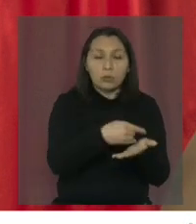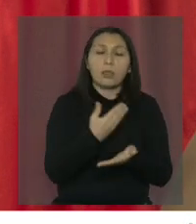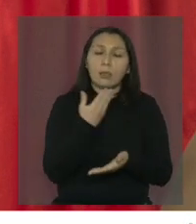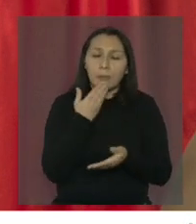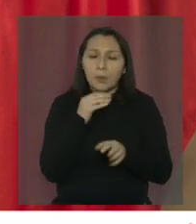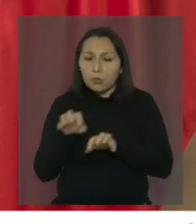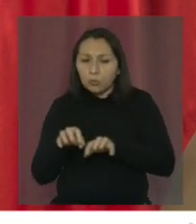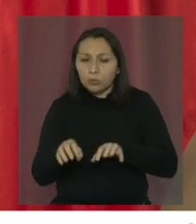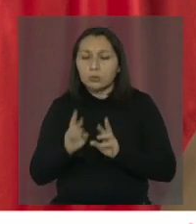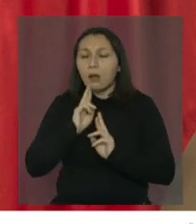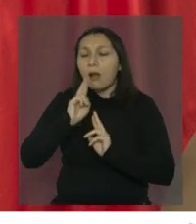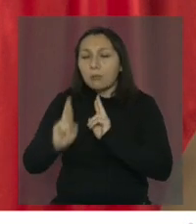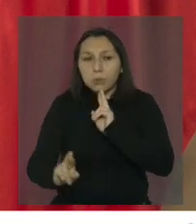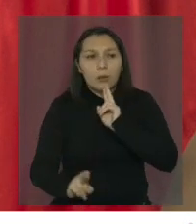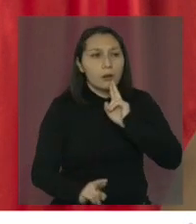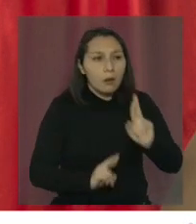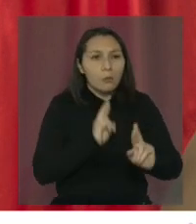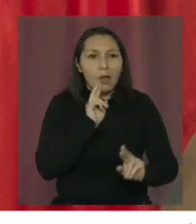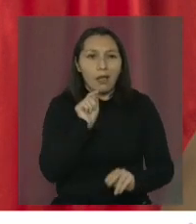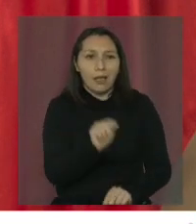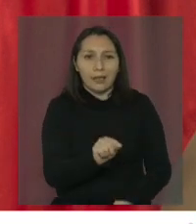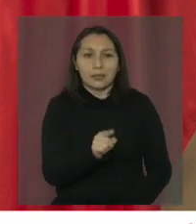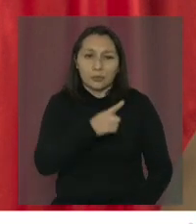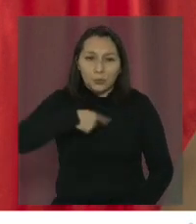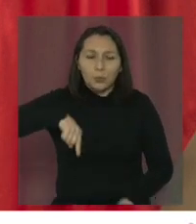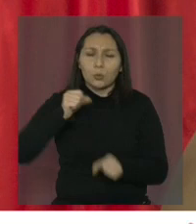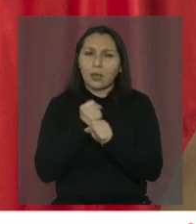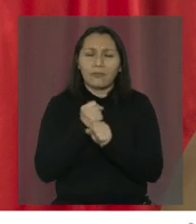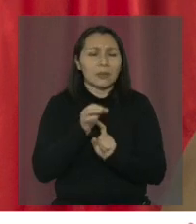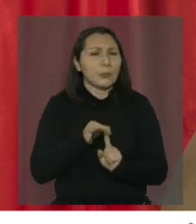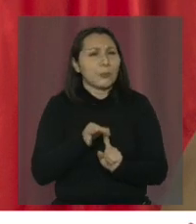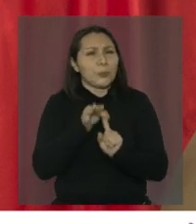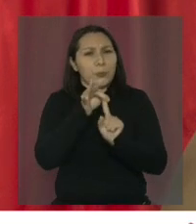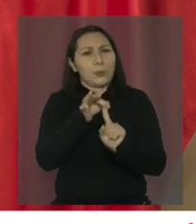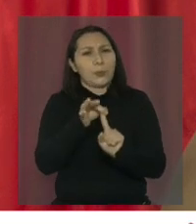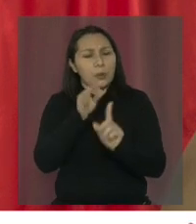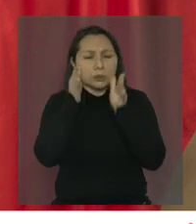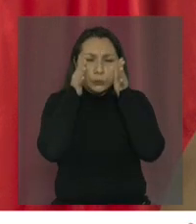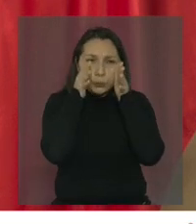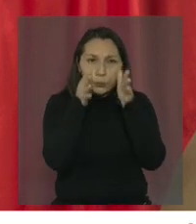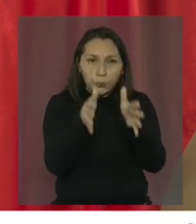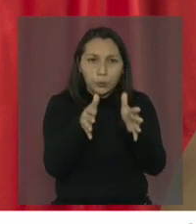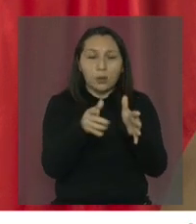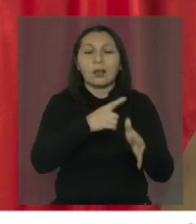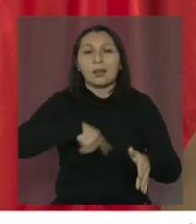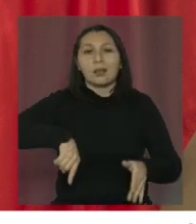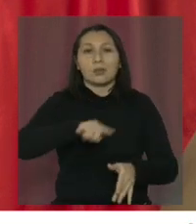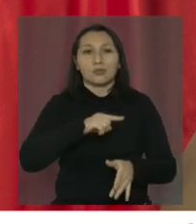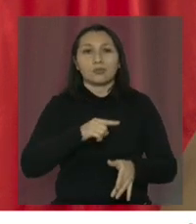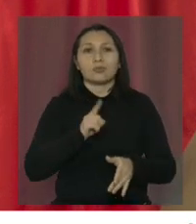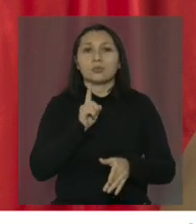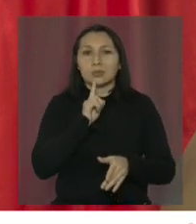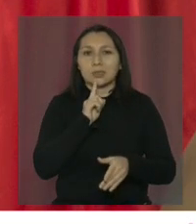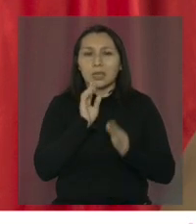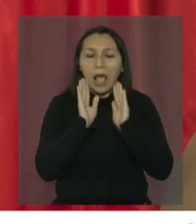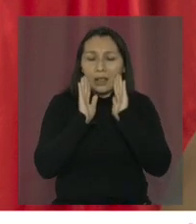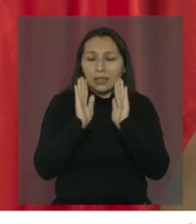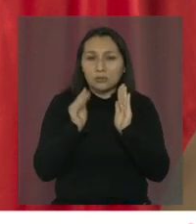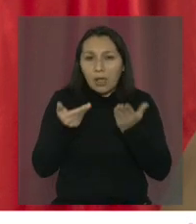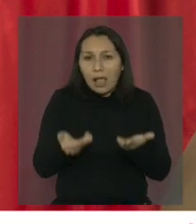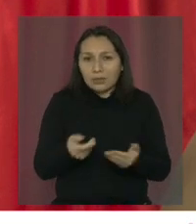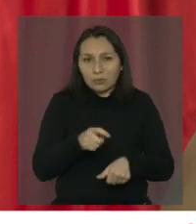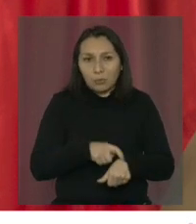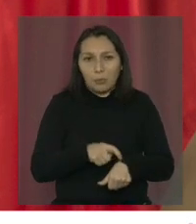justamente y respondiendo a aquello esa es nuestra tarea principal en nuestro principal foco y en lo que lo que estamos centrados en estos